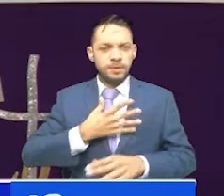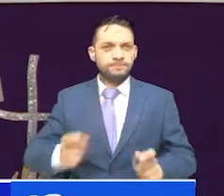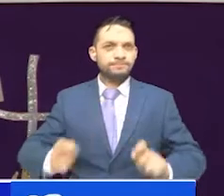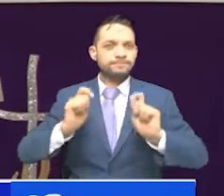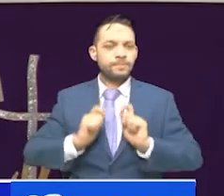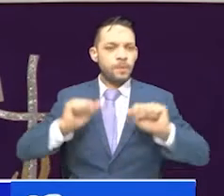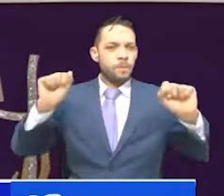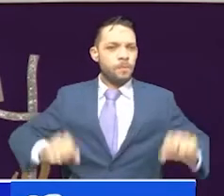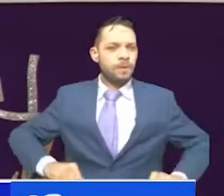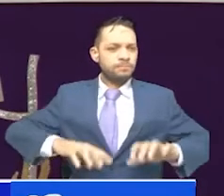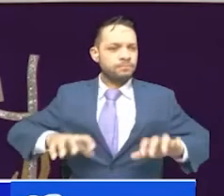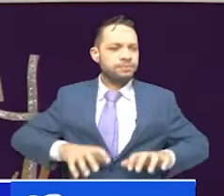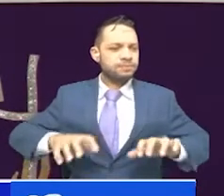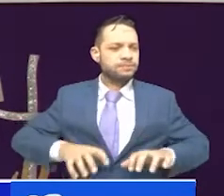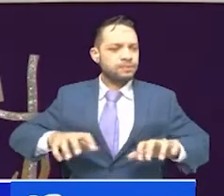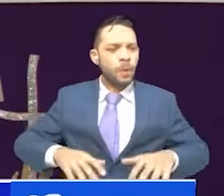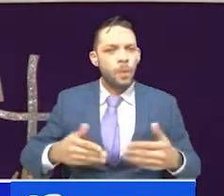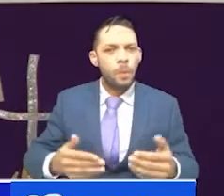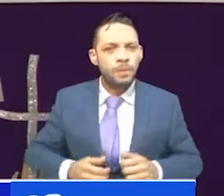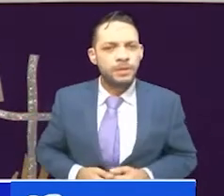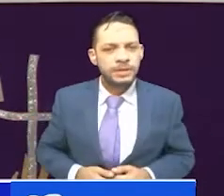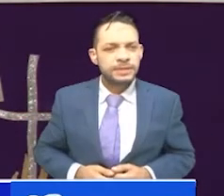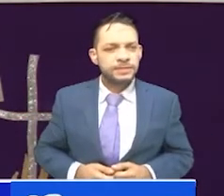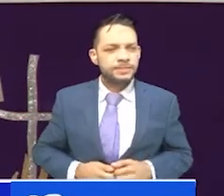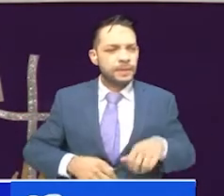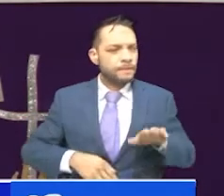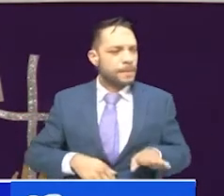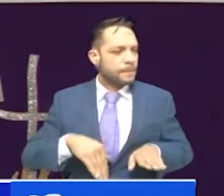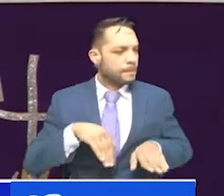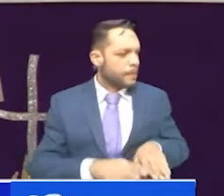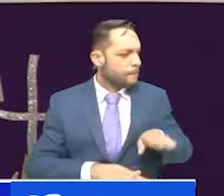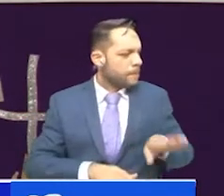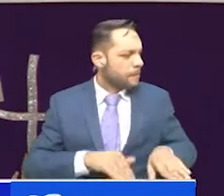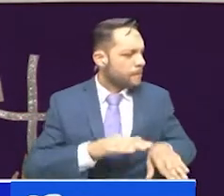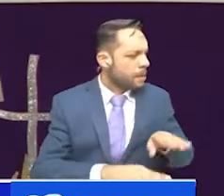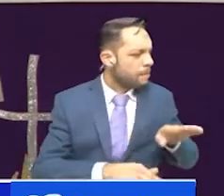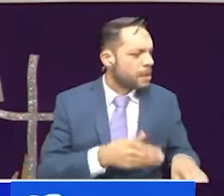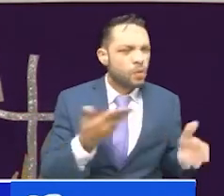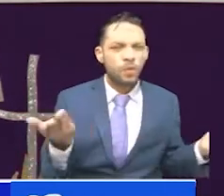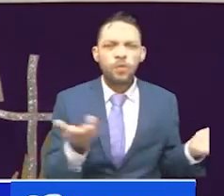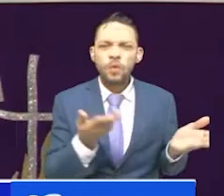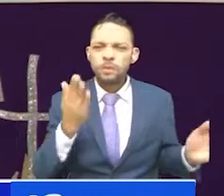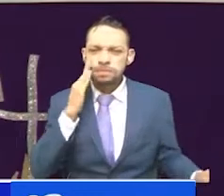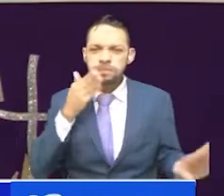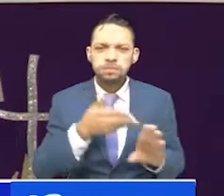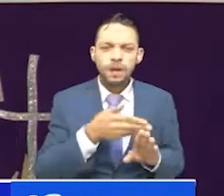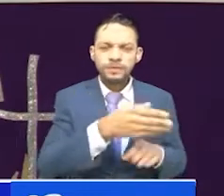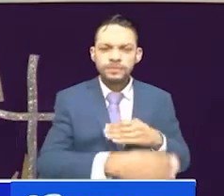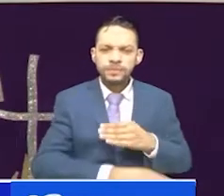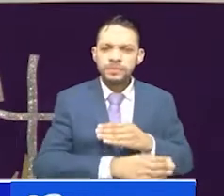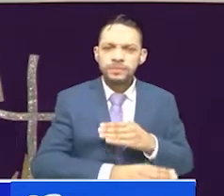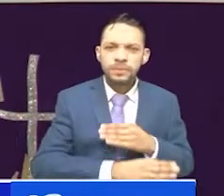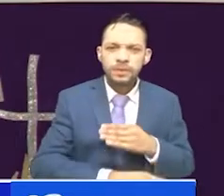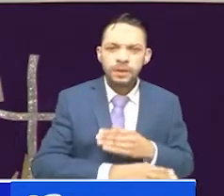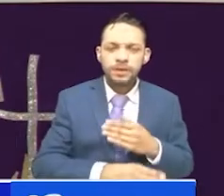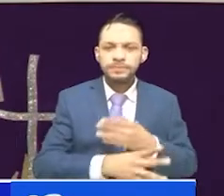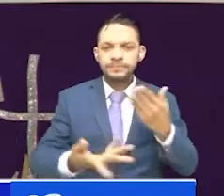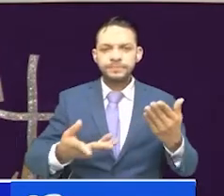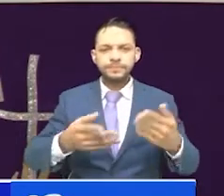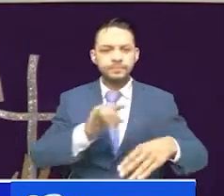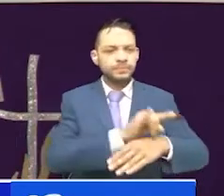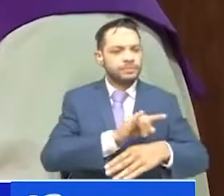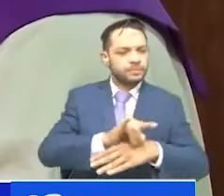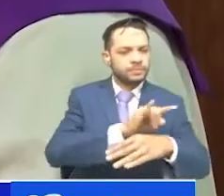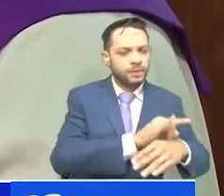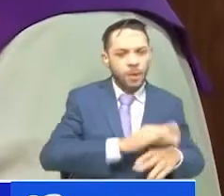una oportunidad de dar un paso hacia adelante en el seguimiento indudablemente